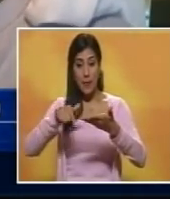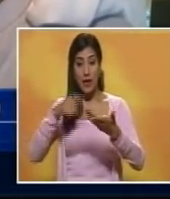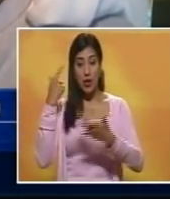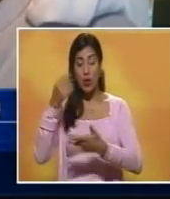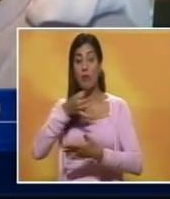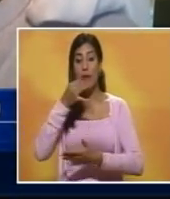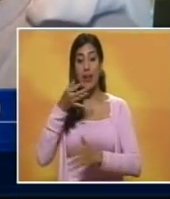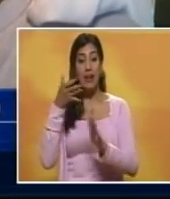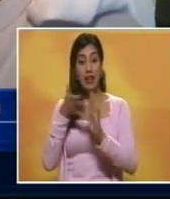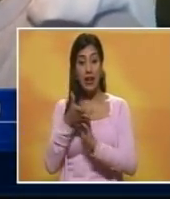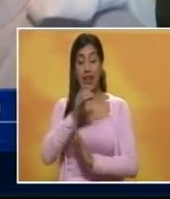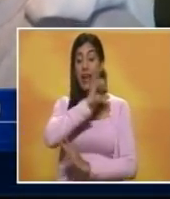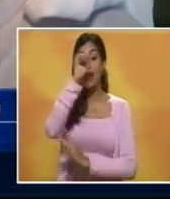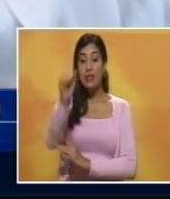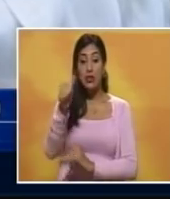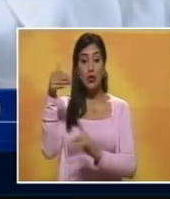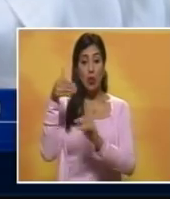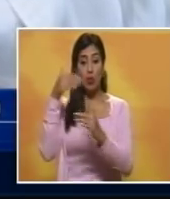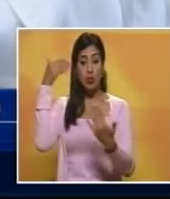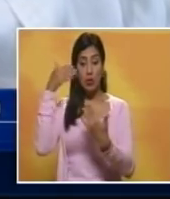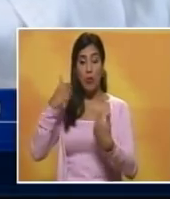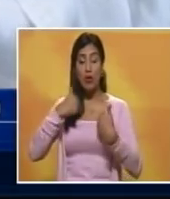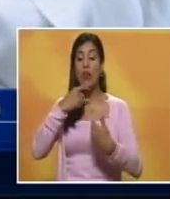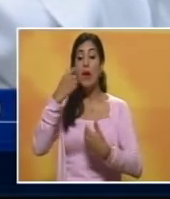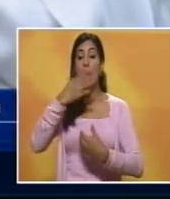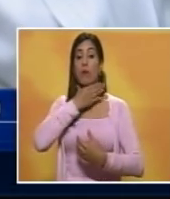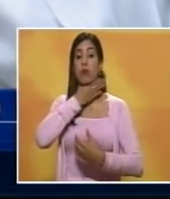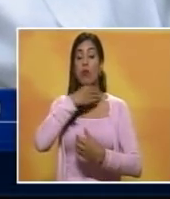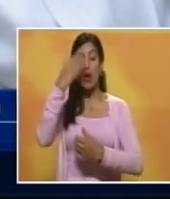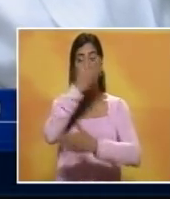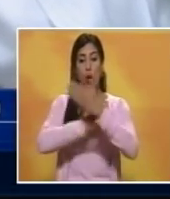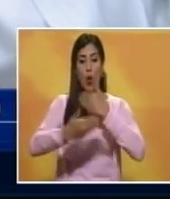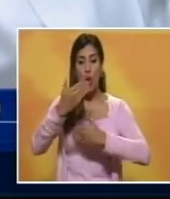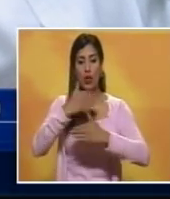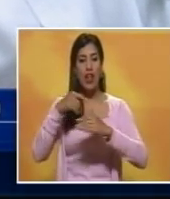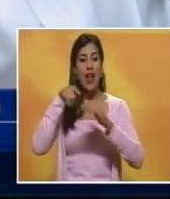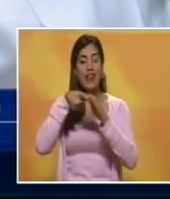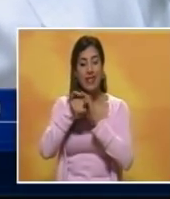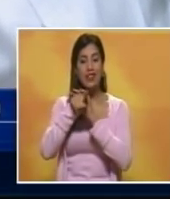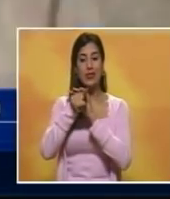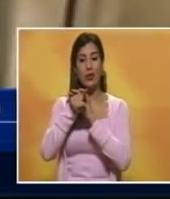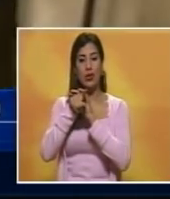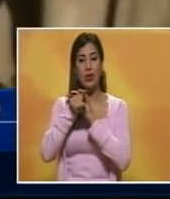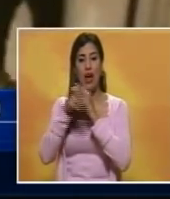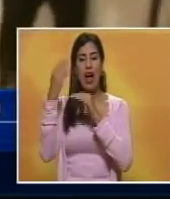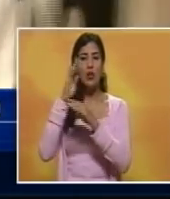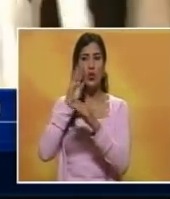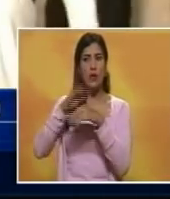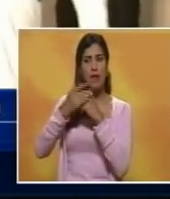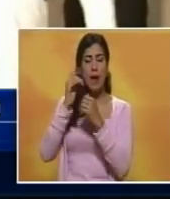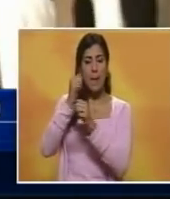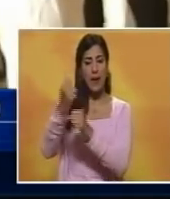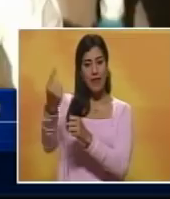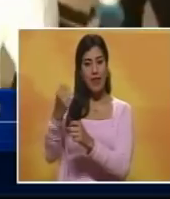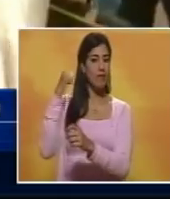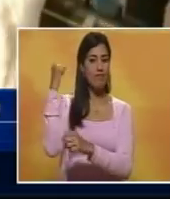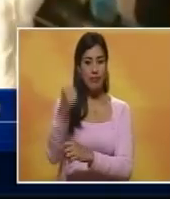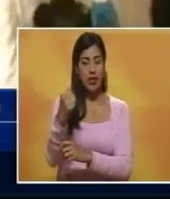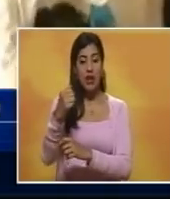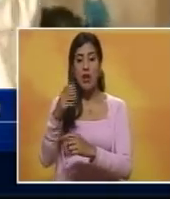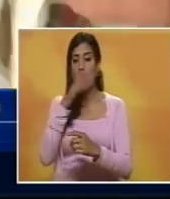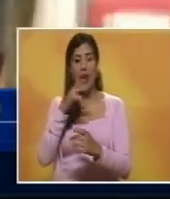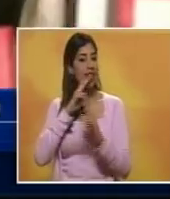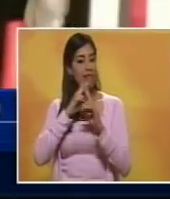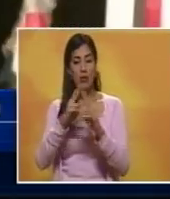ente reiteró que el asesinato y descuartizamiento fueron realizados de forma planificada. Asimismo, señaló que no obtuvo